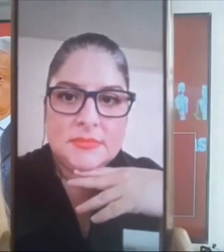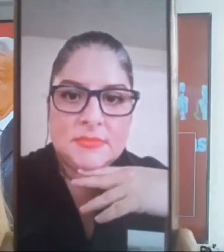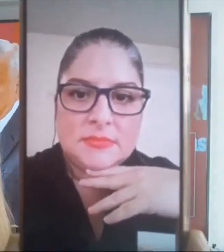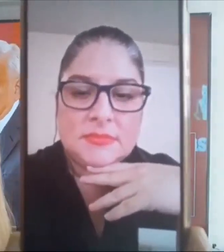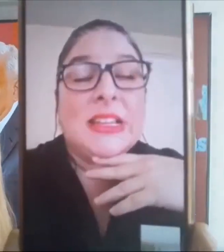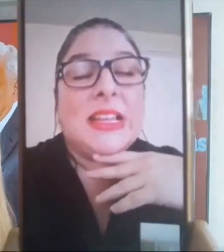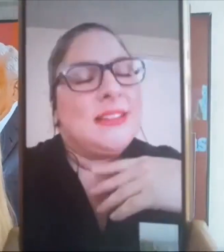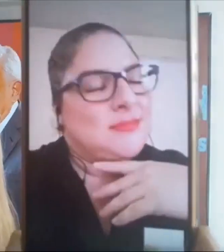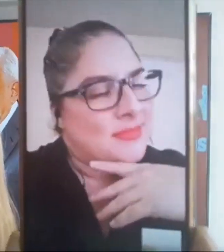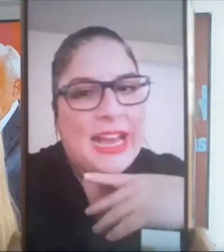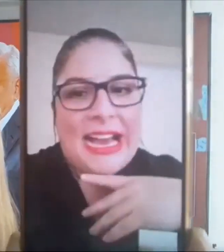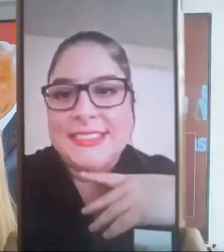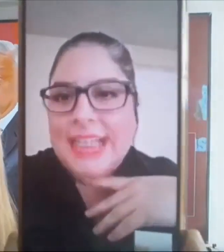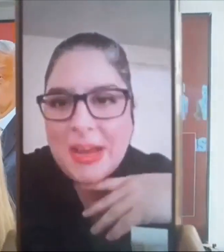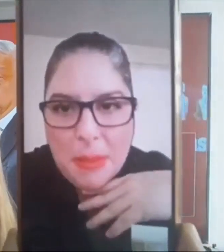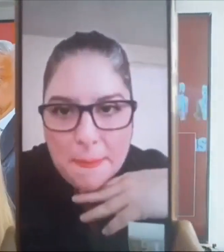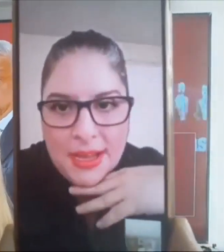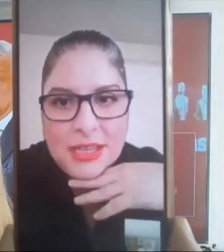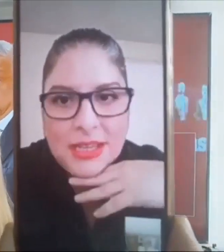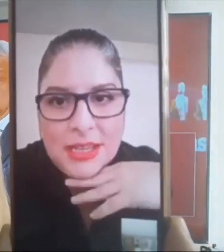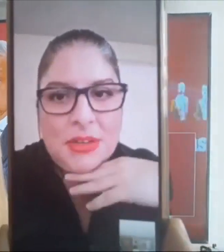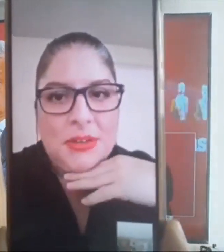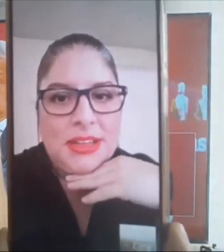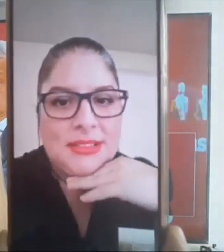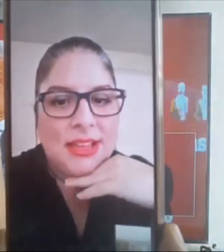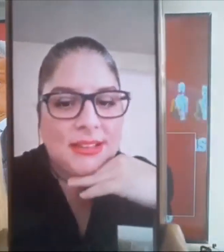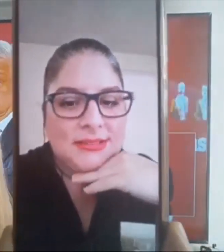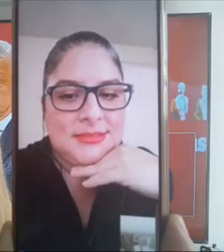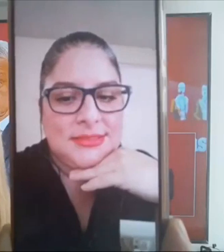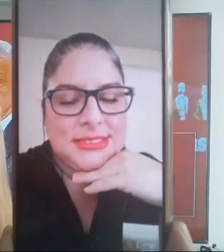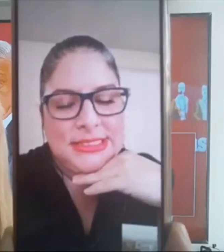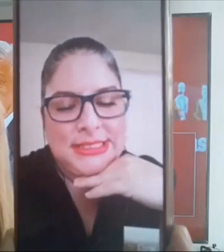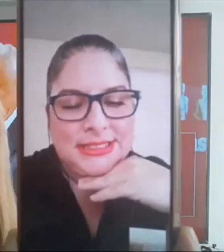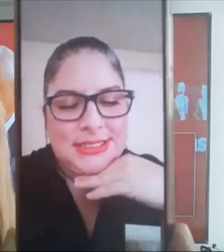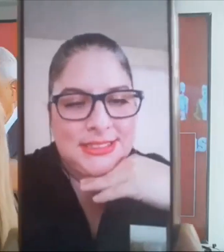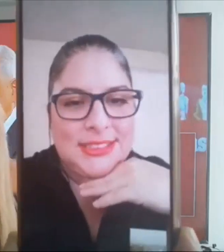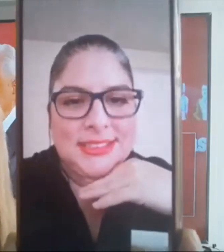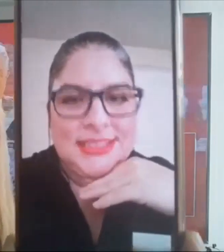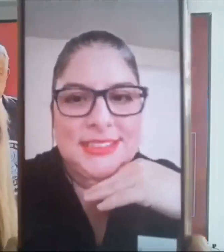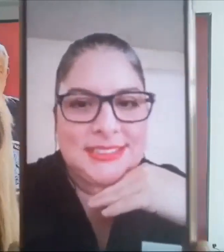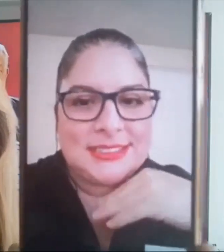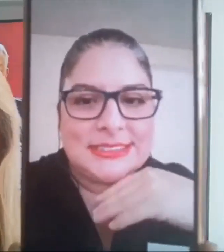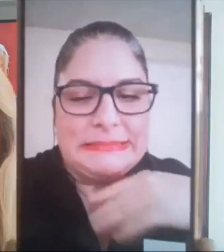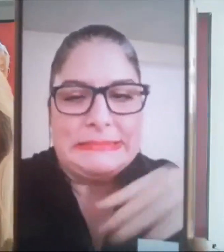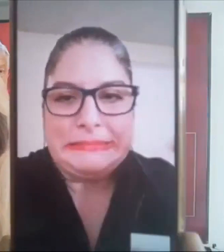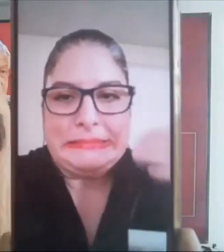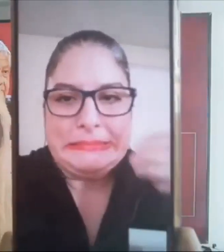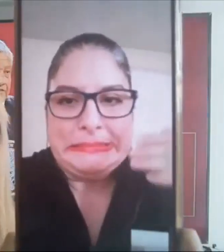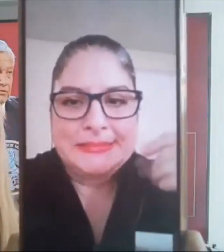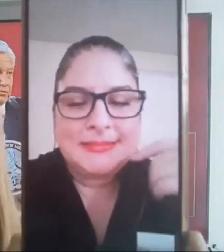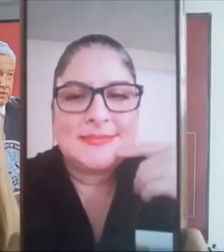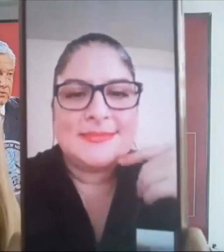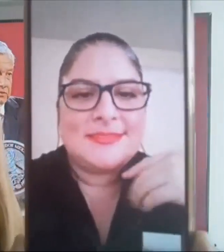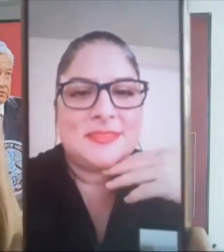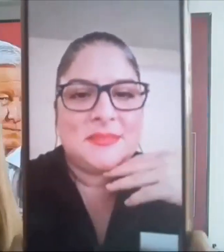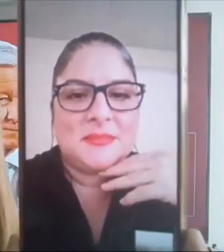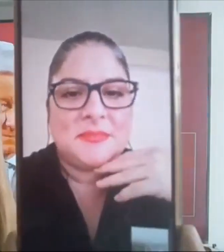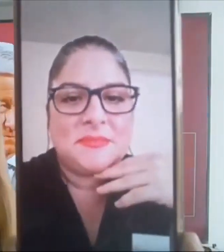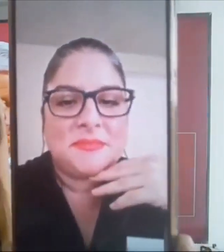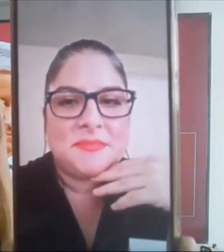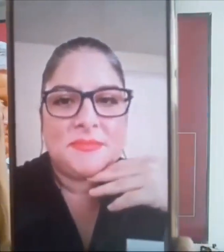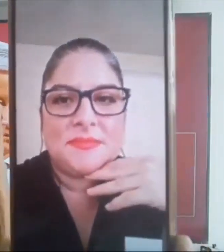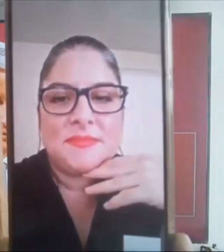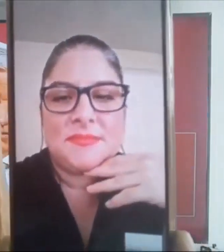está involucrada. Entonces fue una gran... Mamá, qué vergüenza. Del fiscal, sí. ¿No? Y aparte, está